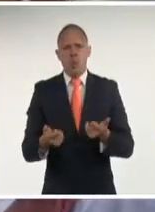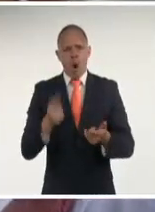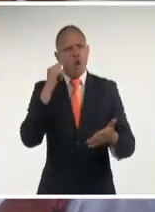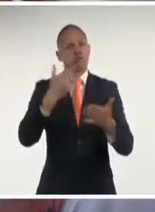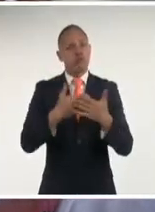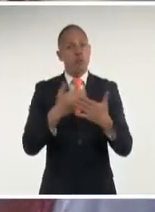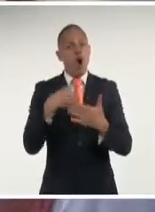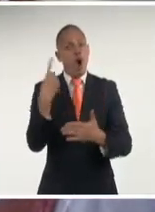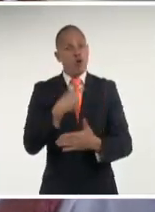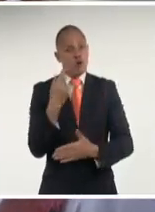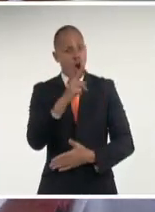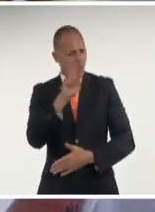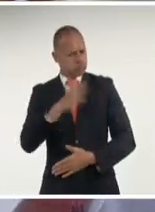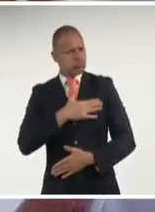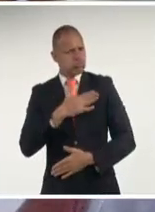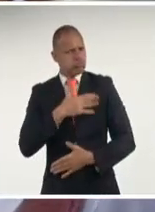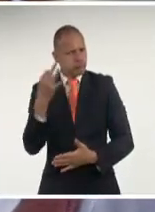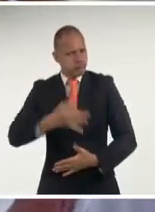revolucionaria, apoyando